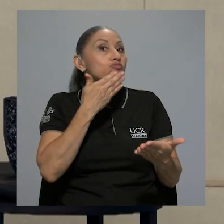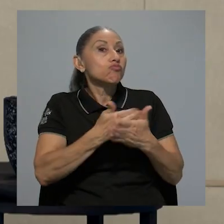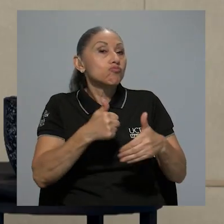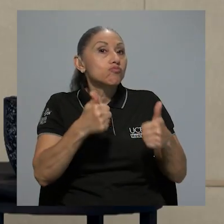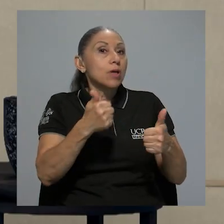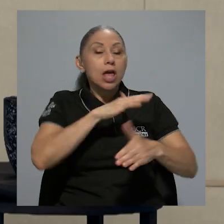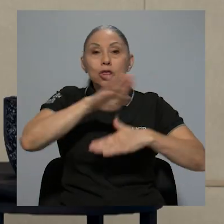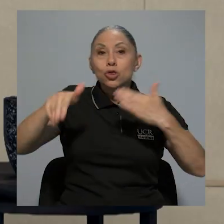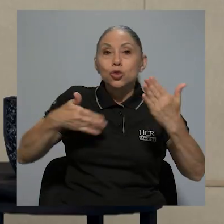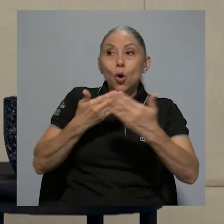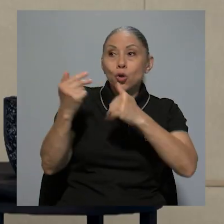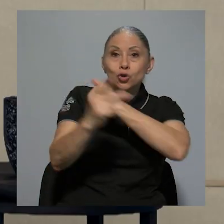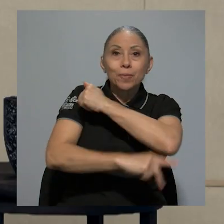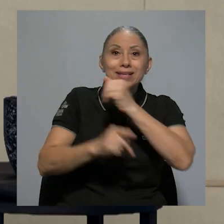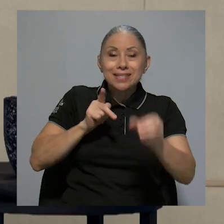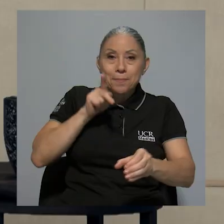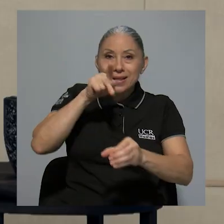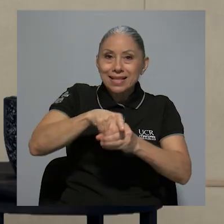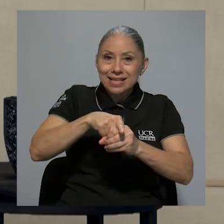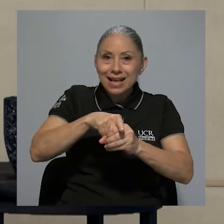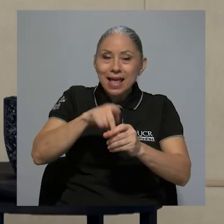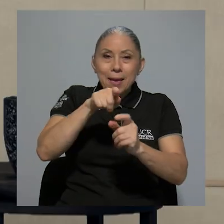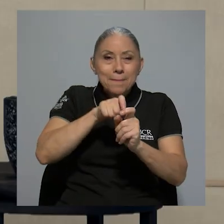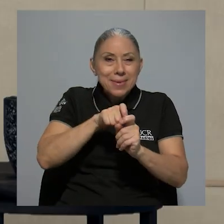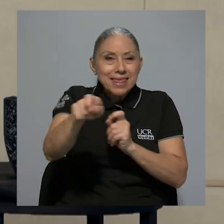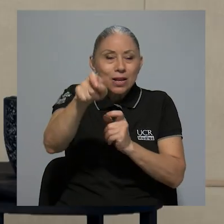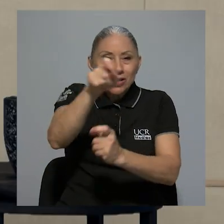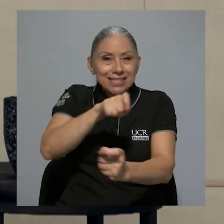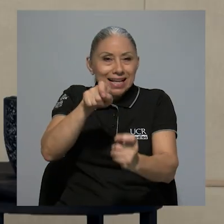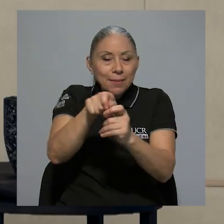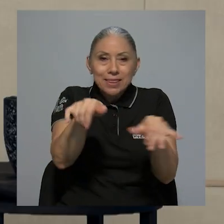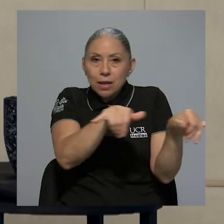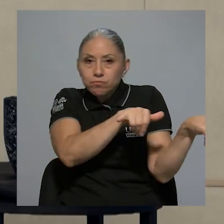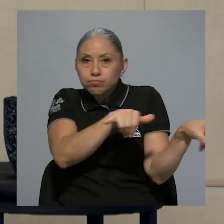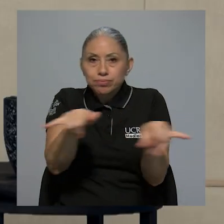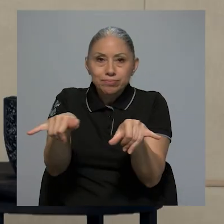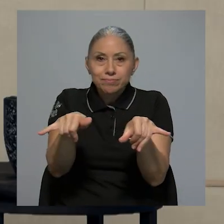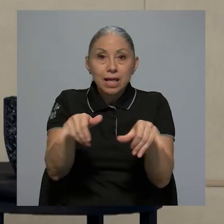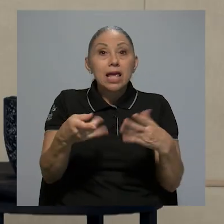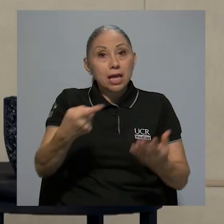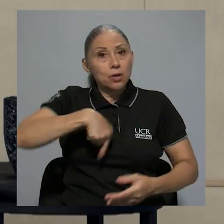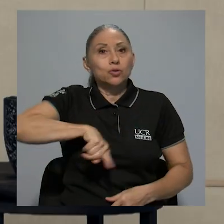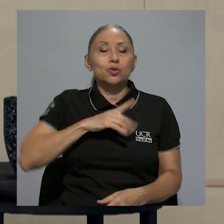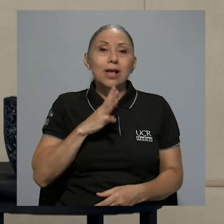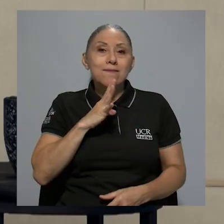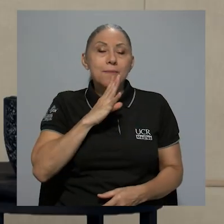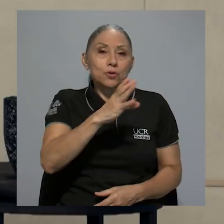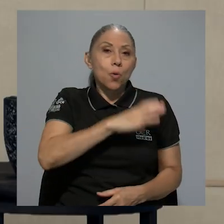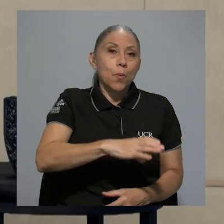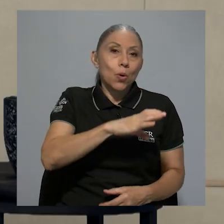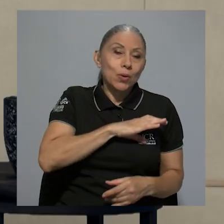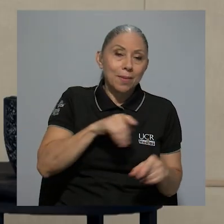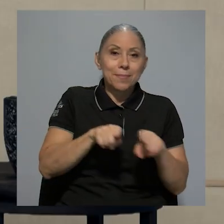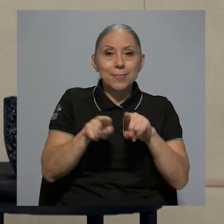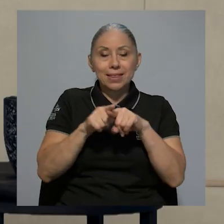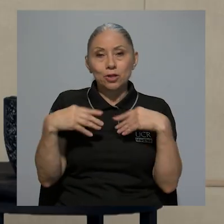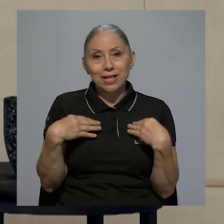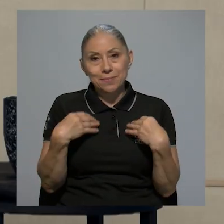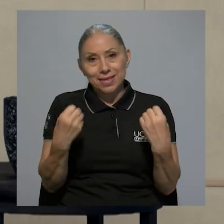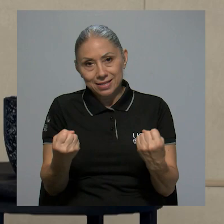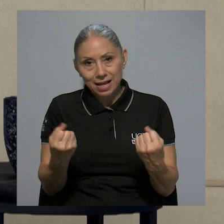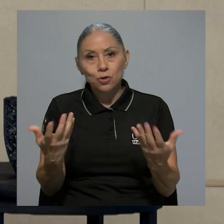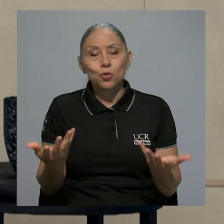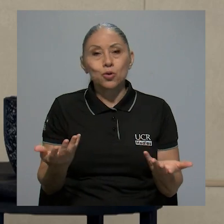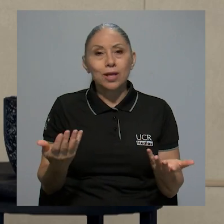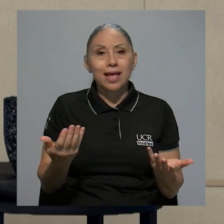participaron midieron exactamente los mismos parámetros y como hablamos de comportamiento, ¿verdad? Y también de salud, hay